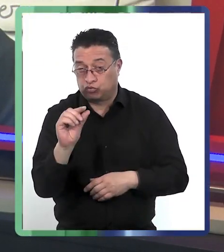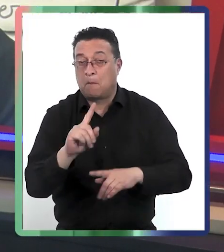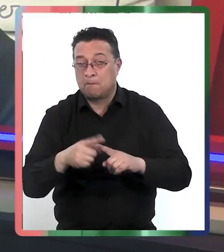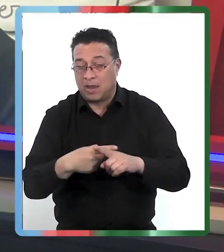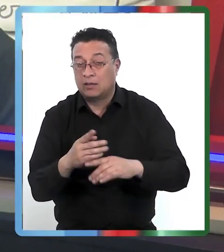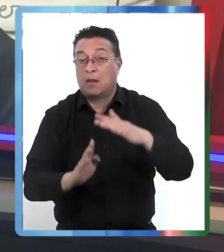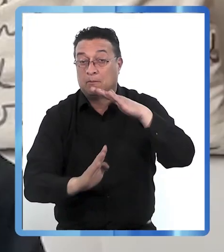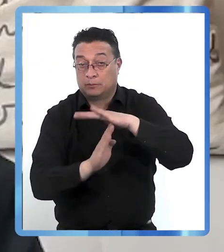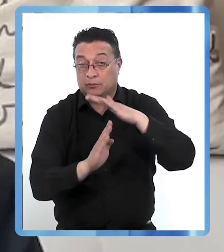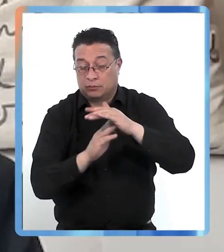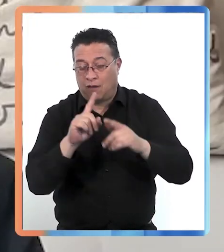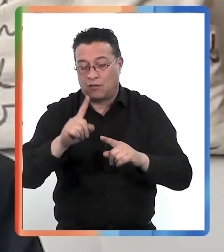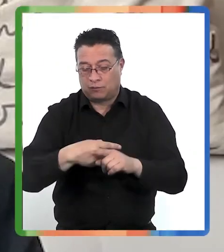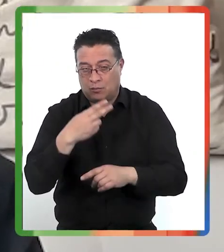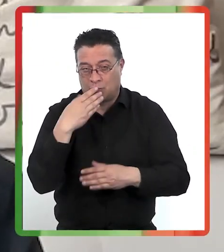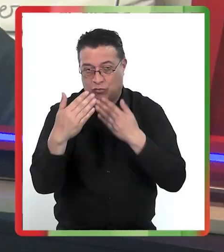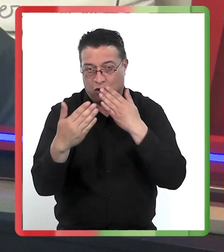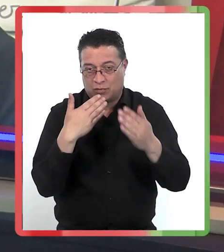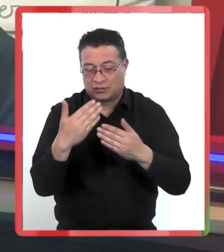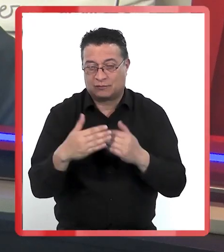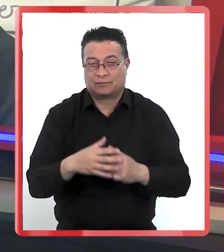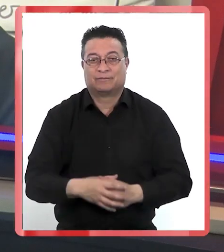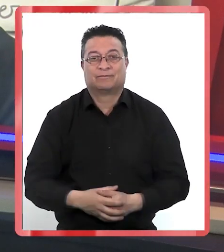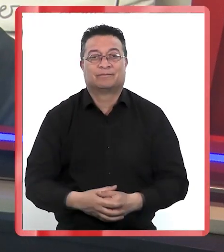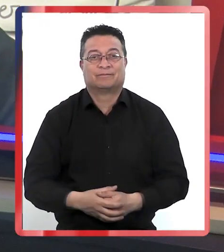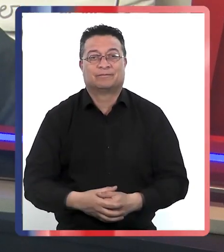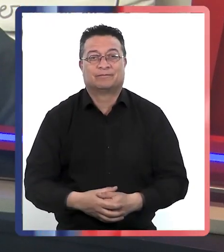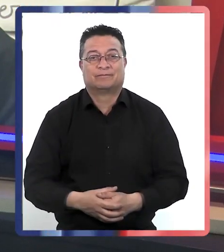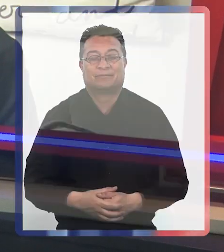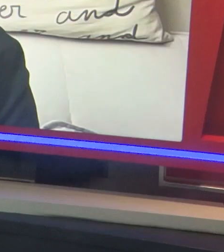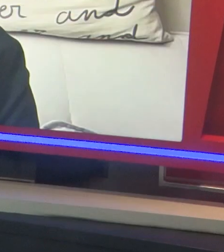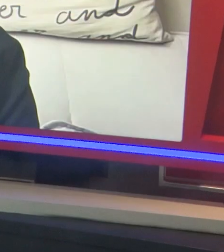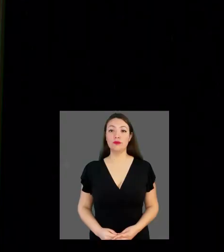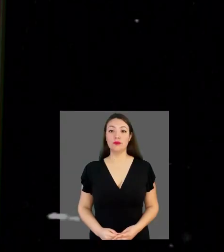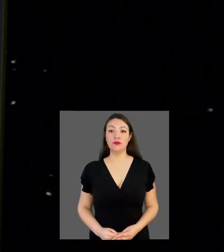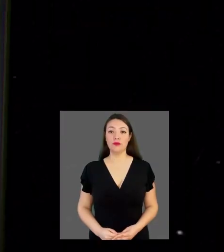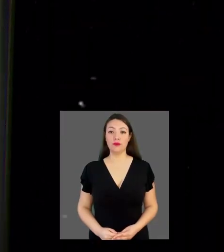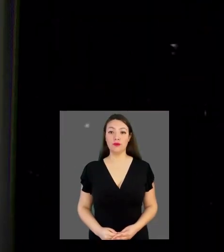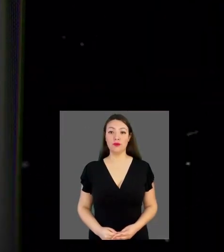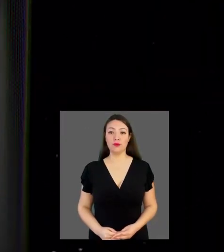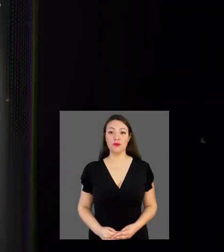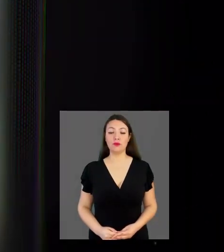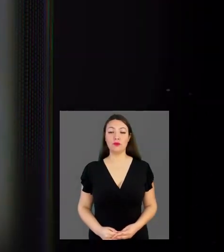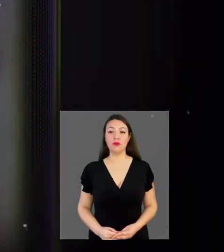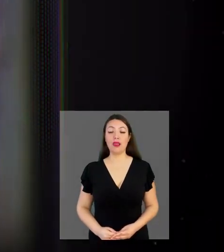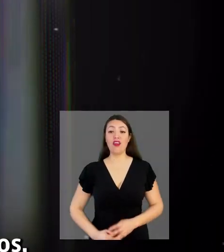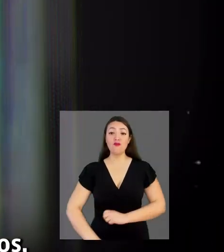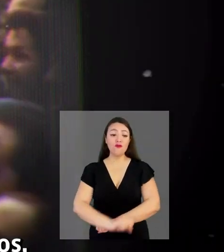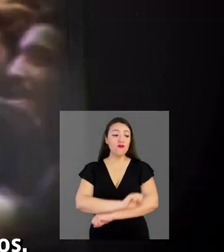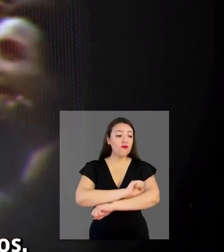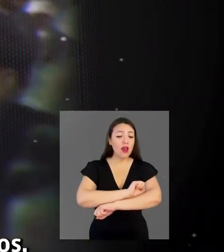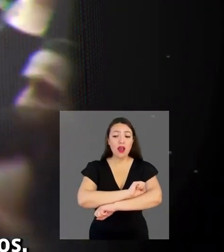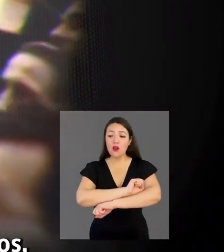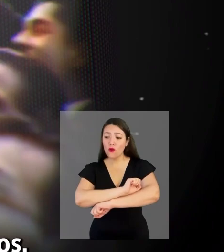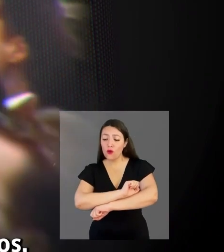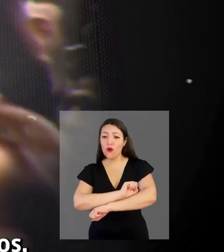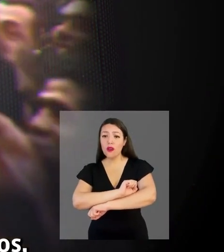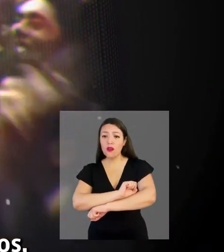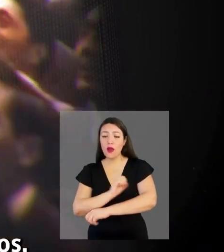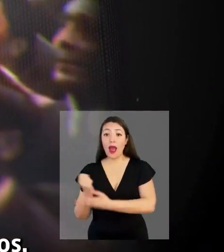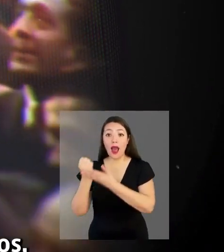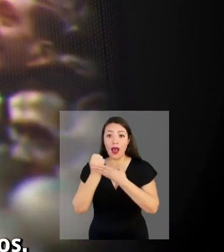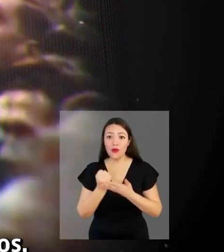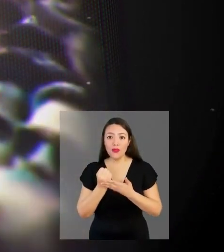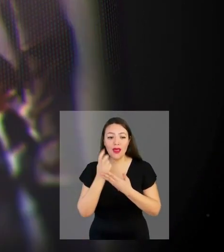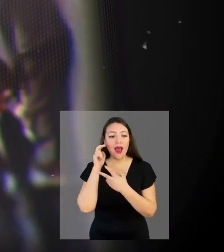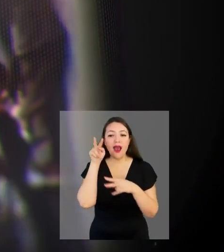hacer la primera pausa y volvemos con la entrevista del domingo de Portavoz Noticias. Hay balcones que nos sirven